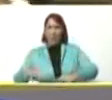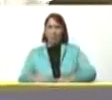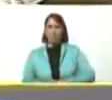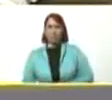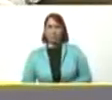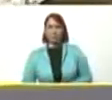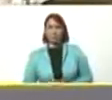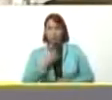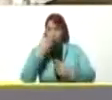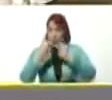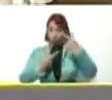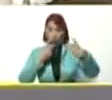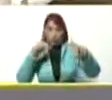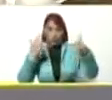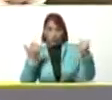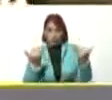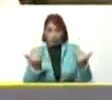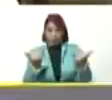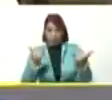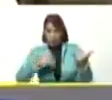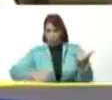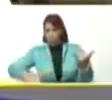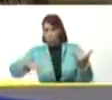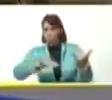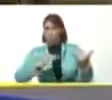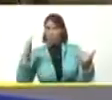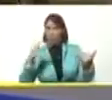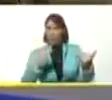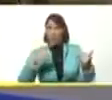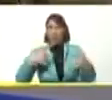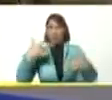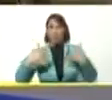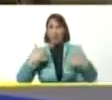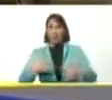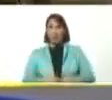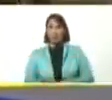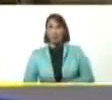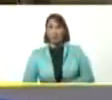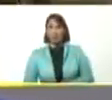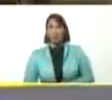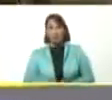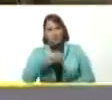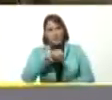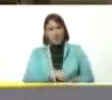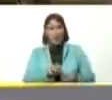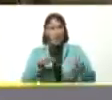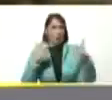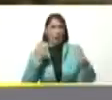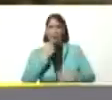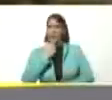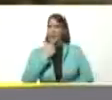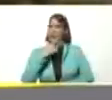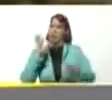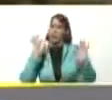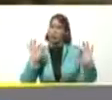Y recorriendo La Guaira ahorita de punta a punta para venir a este evento, el estado de La Guaira, bello, pero